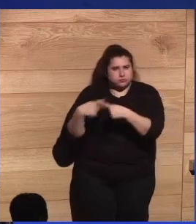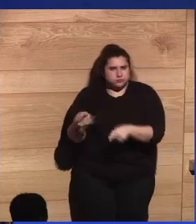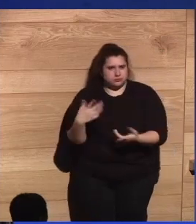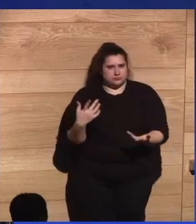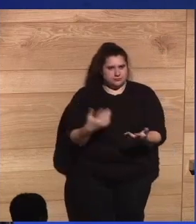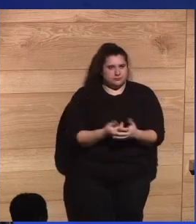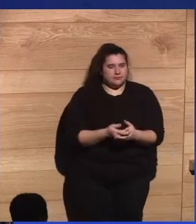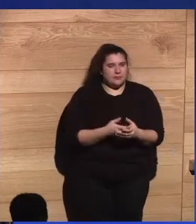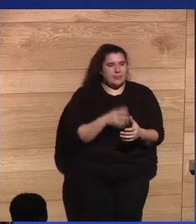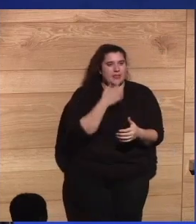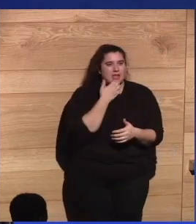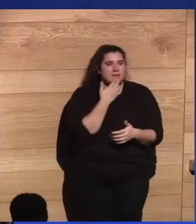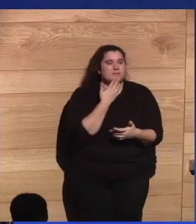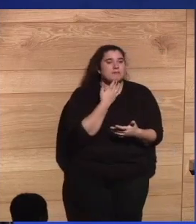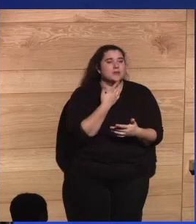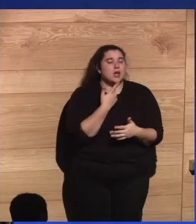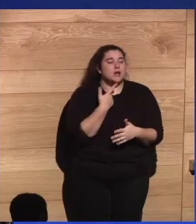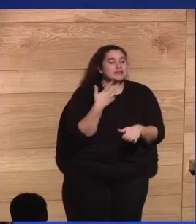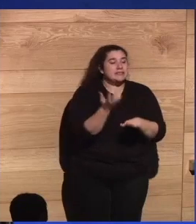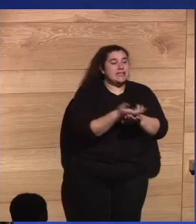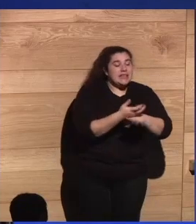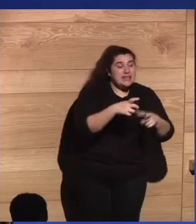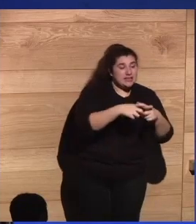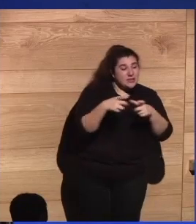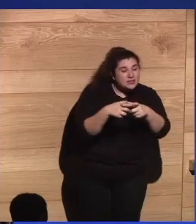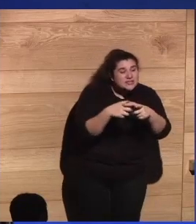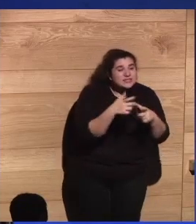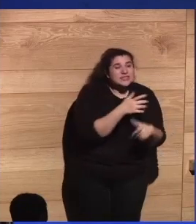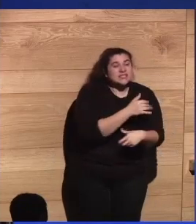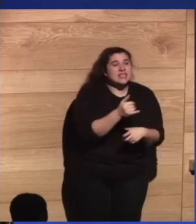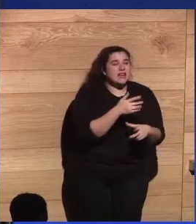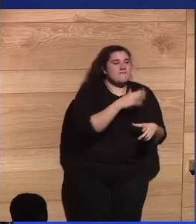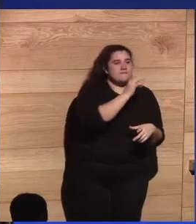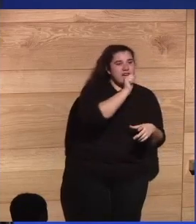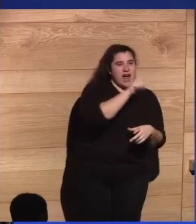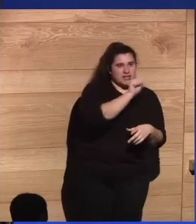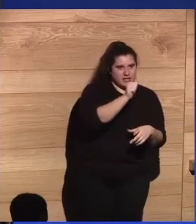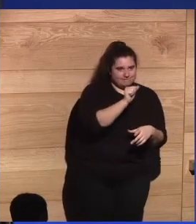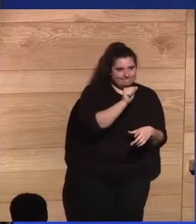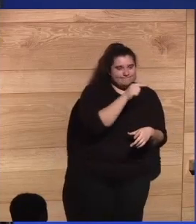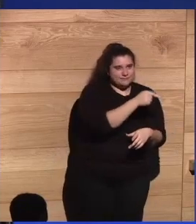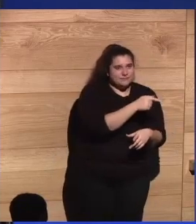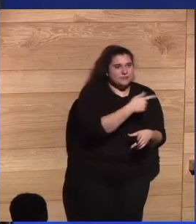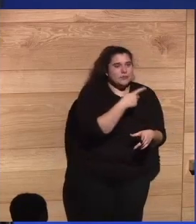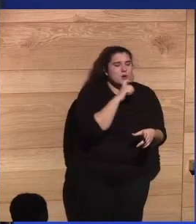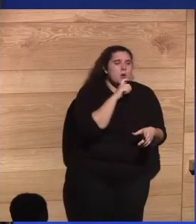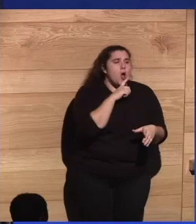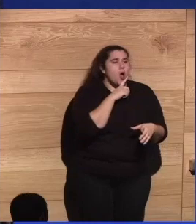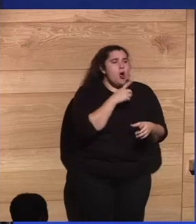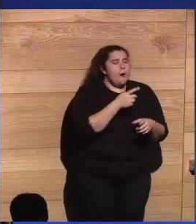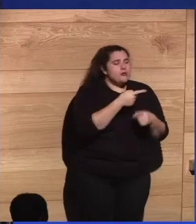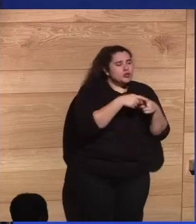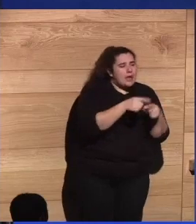la obra, es decir, la discografía de Falla que se encuentra, es decir, es todo lo contrario de eso, es